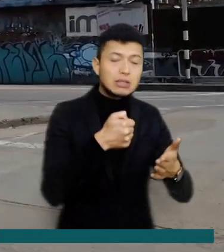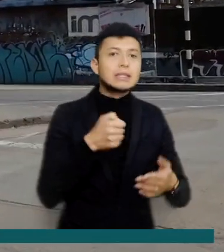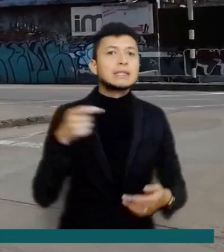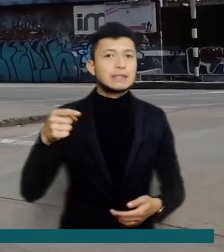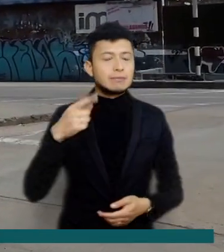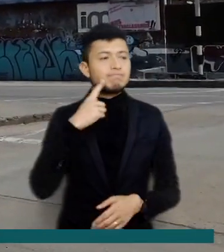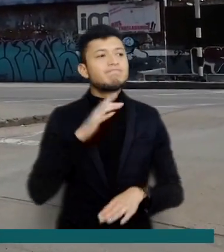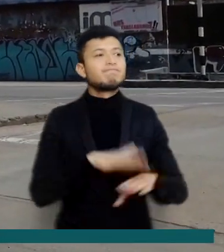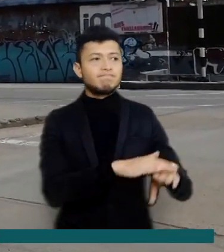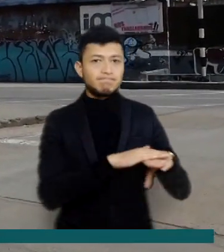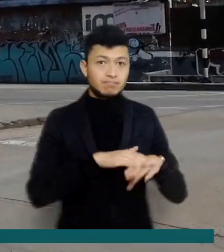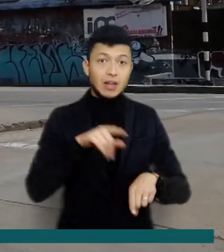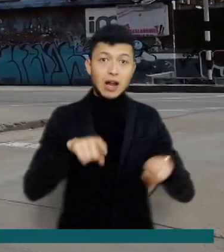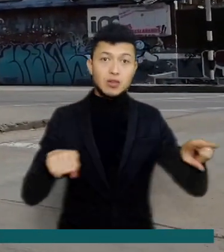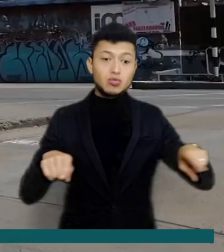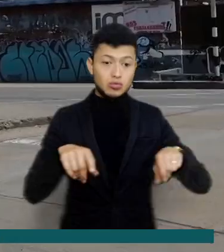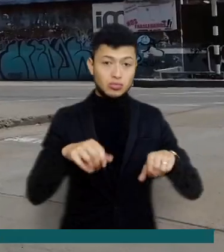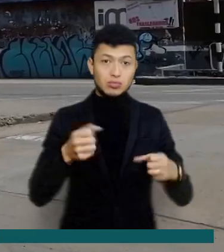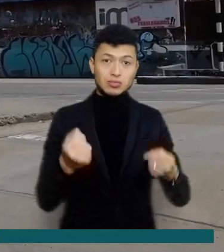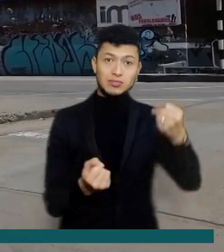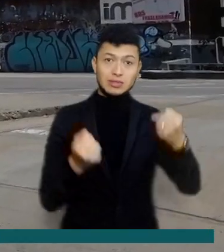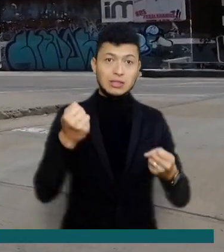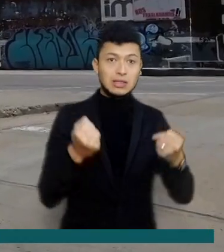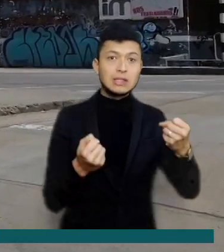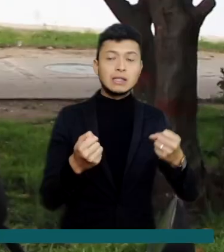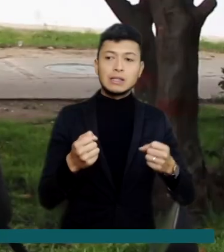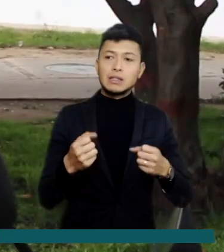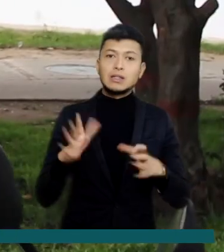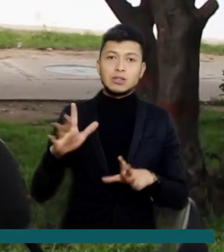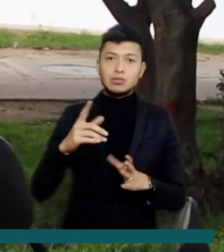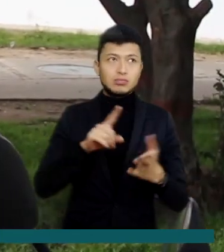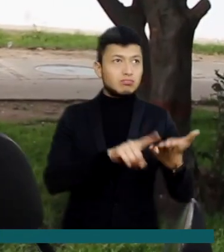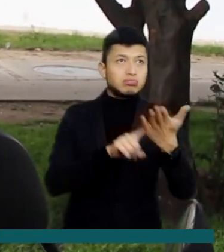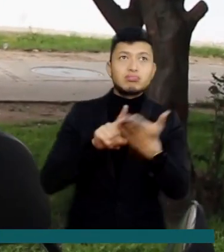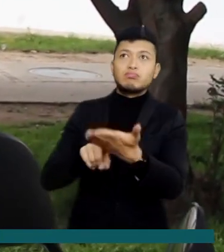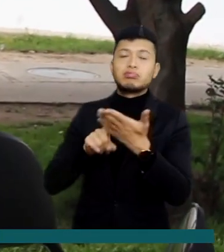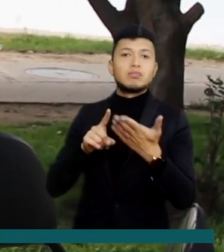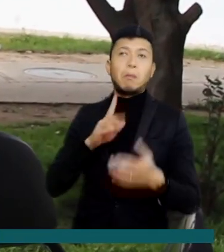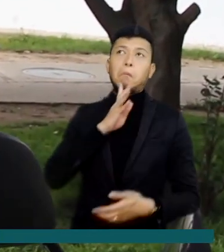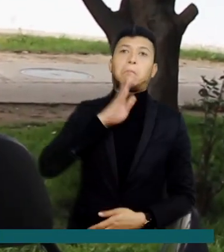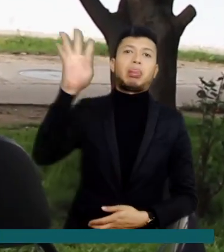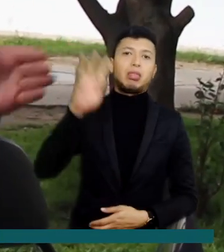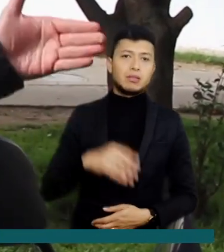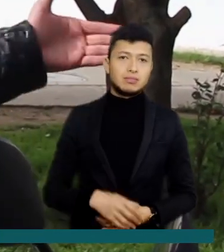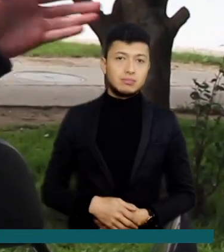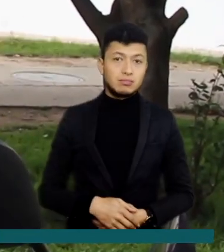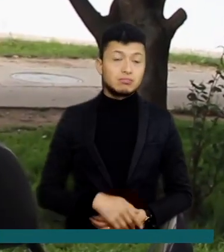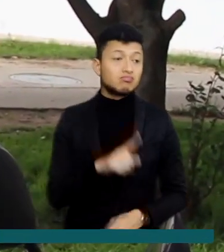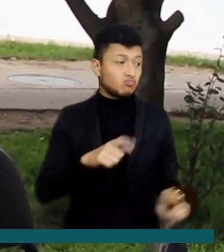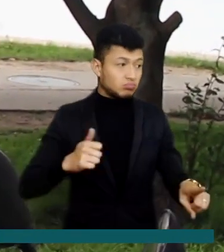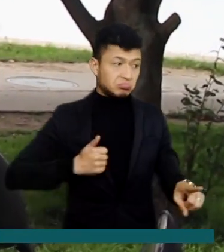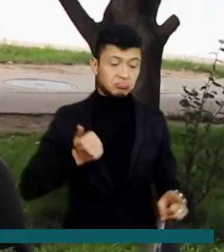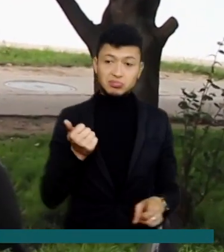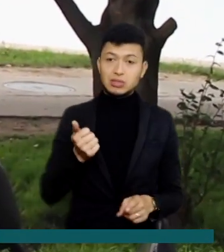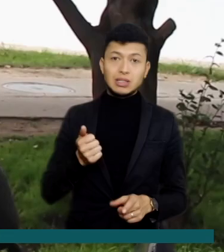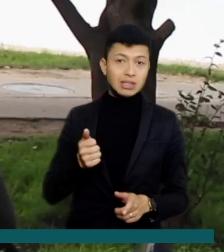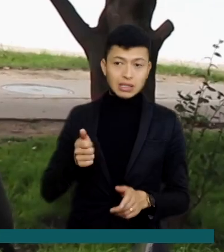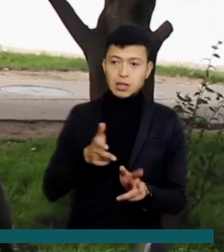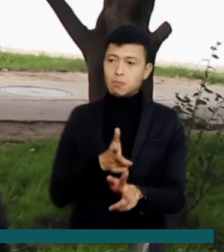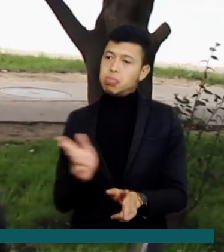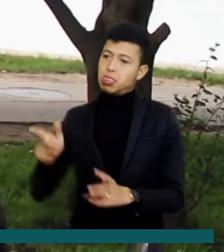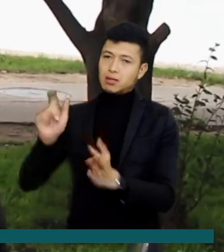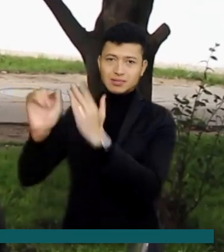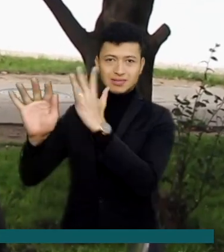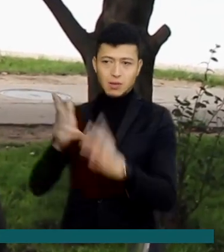muchos conductores no respetan ni las señales de tránsito. Como muy peligroso, muy imprudente es que se invaden los andenes, entonces hay un